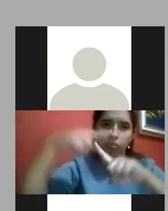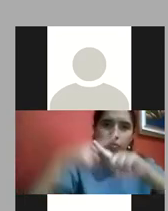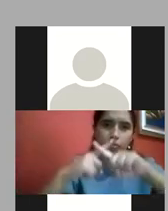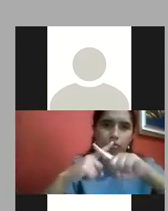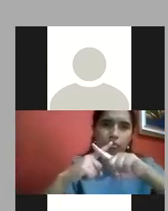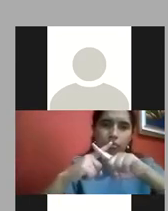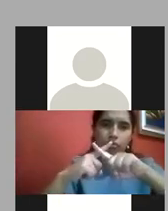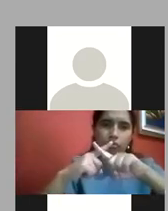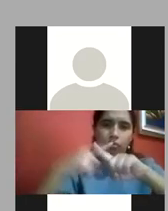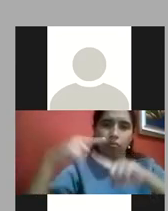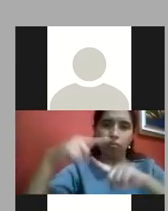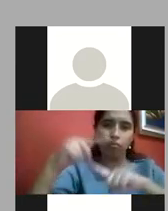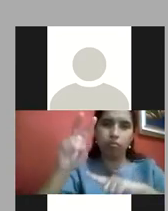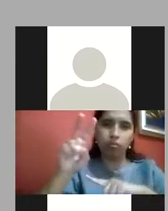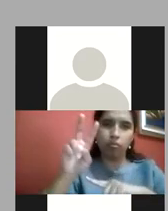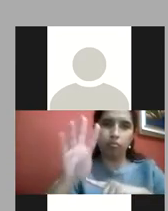Déjenme ver.